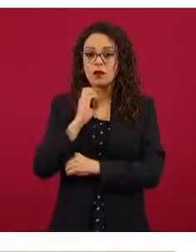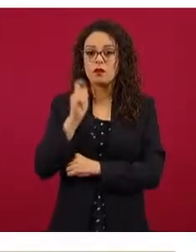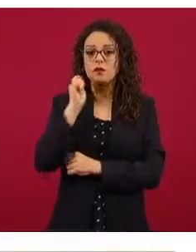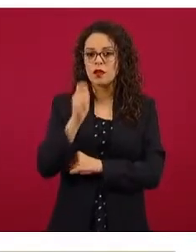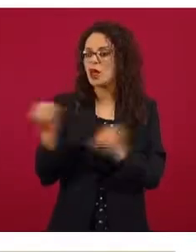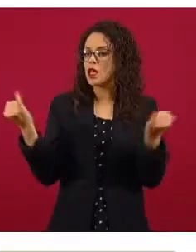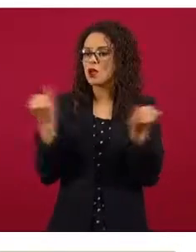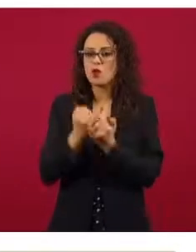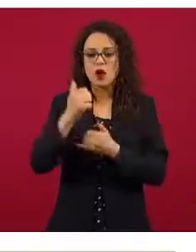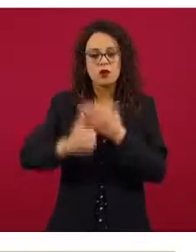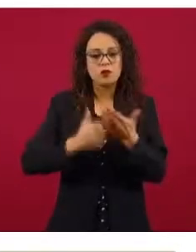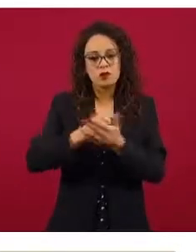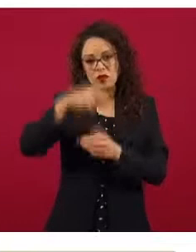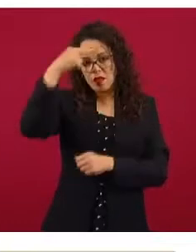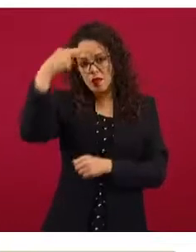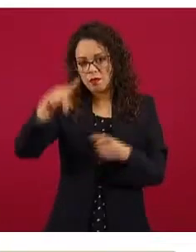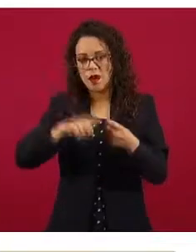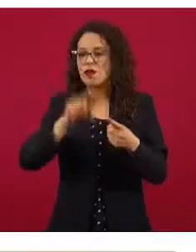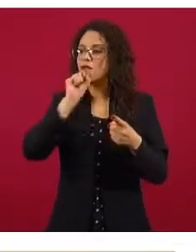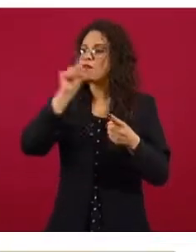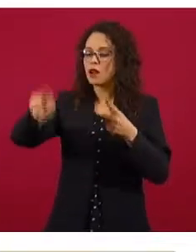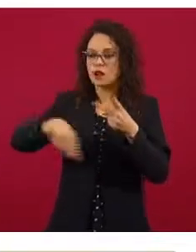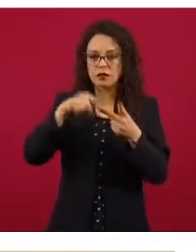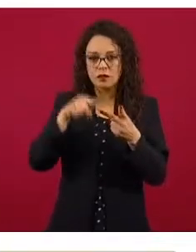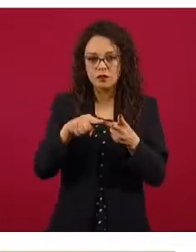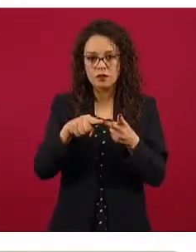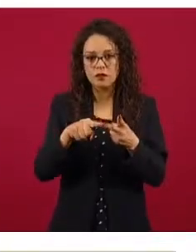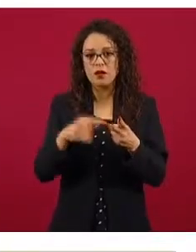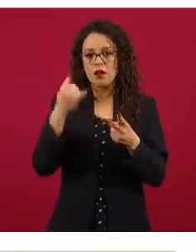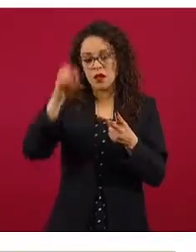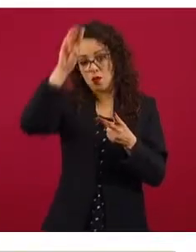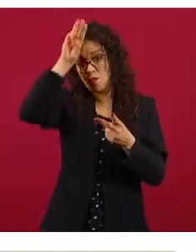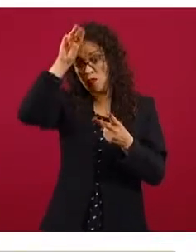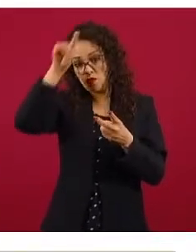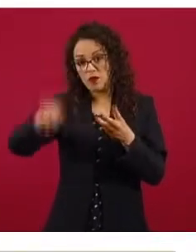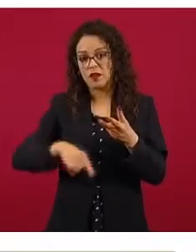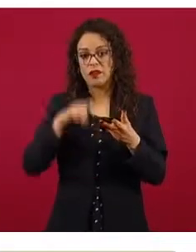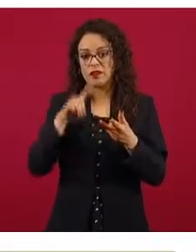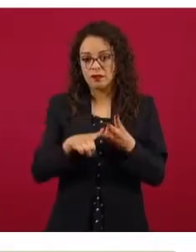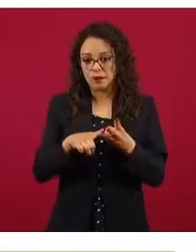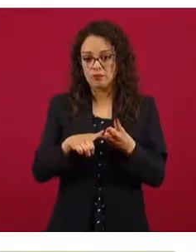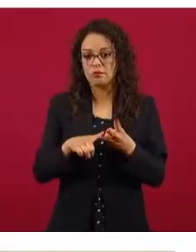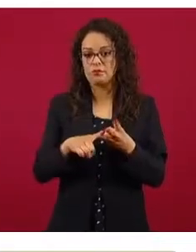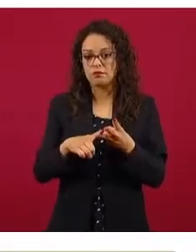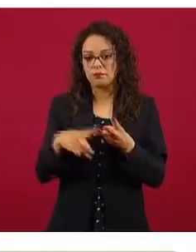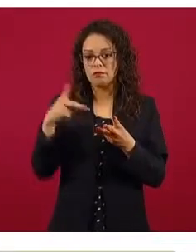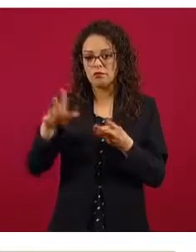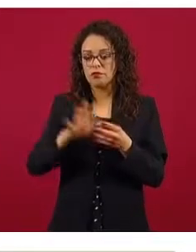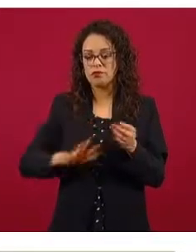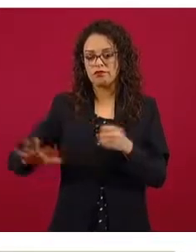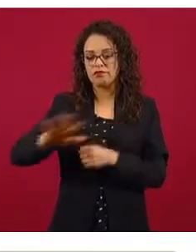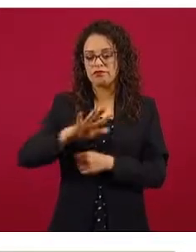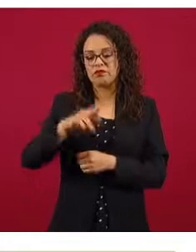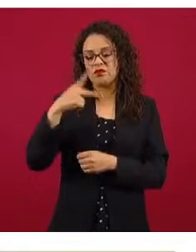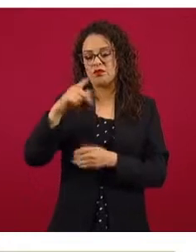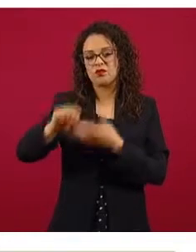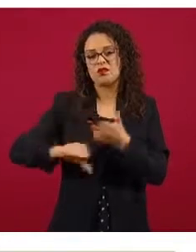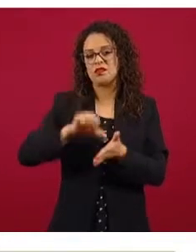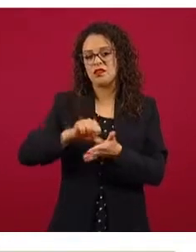para Jalisco, y aquí dominado desde luego por Monterrey y la zona metropolitana,